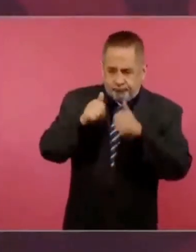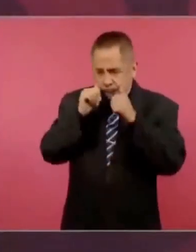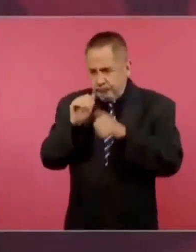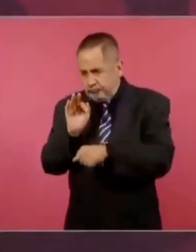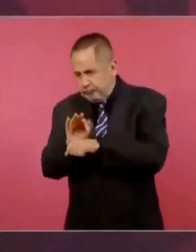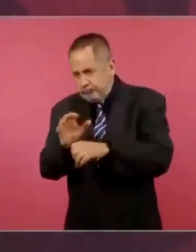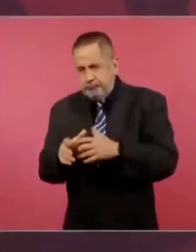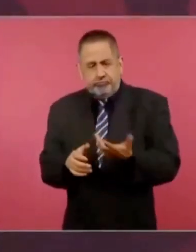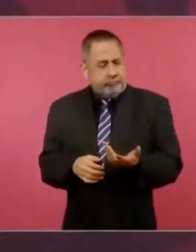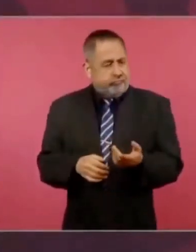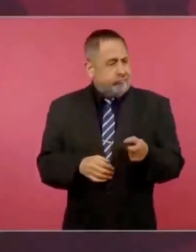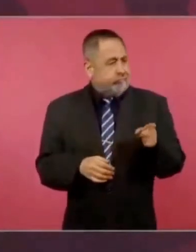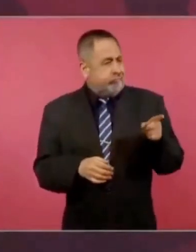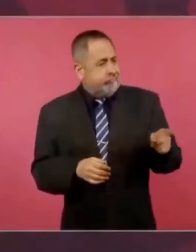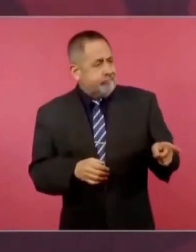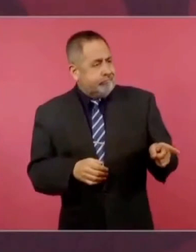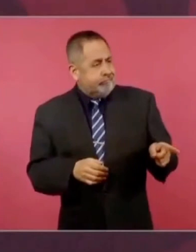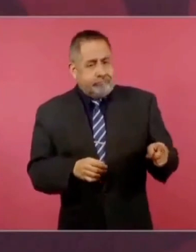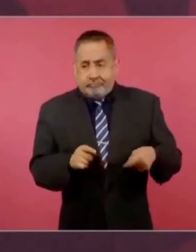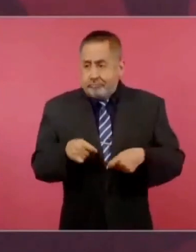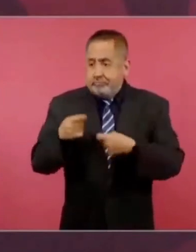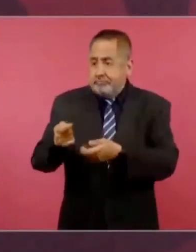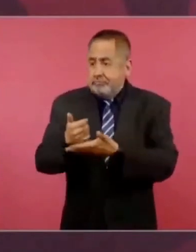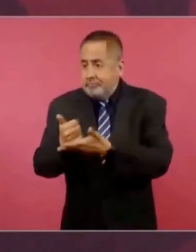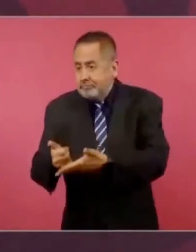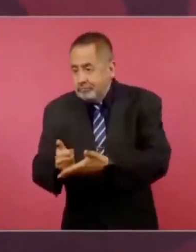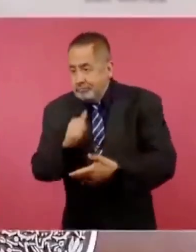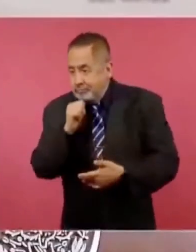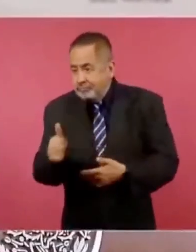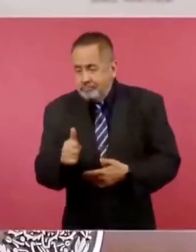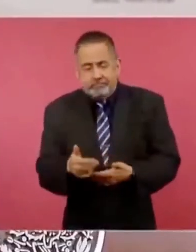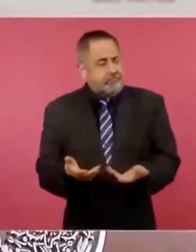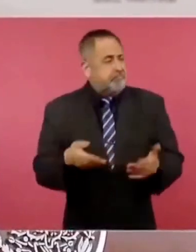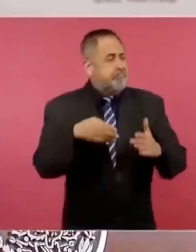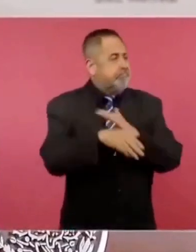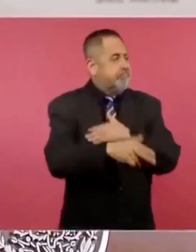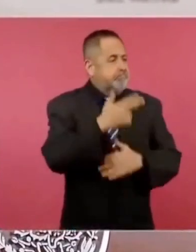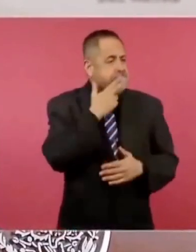nada bueno se puede hacer en la vida, y menos